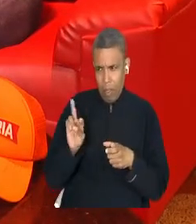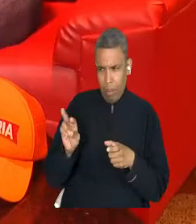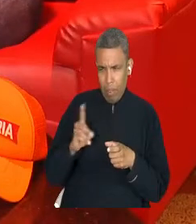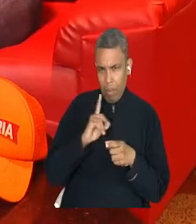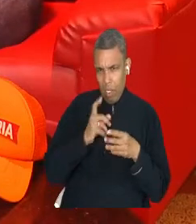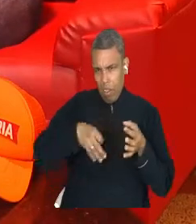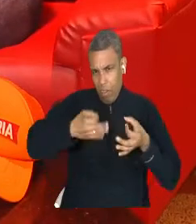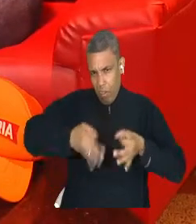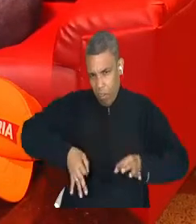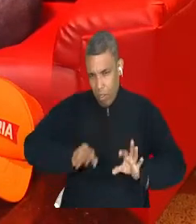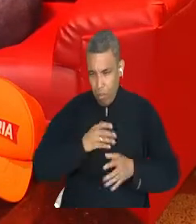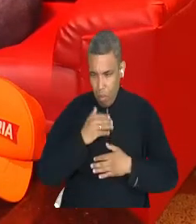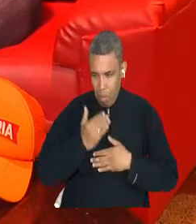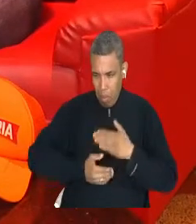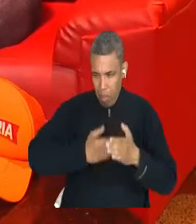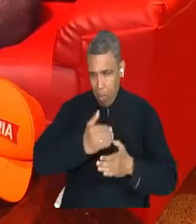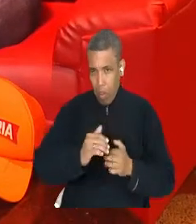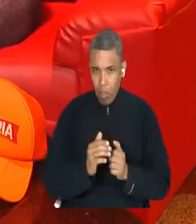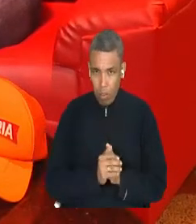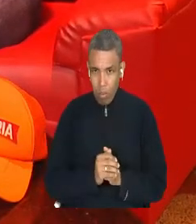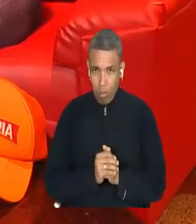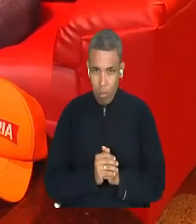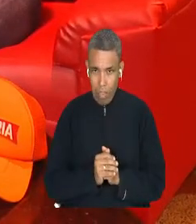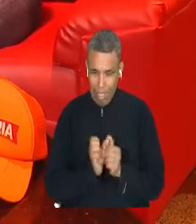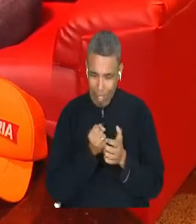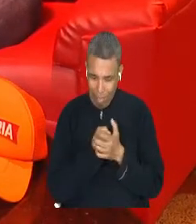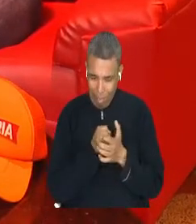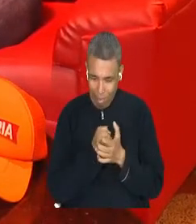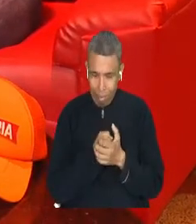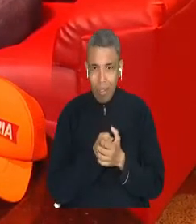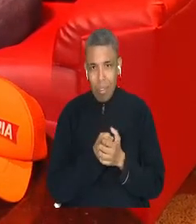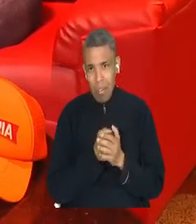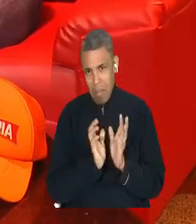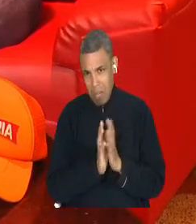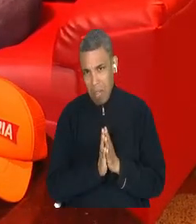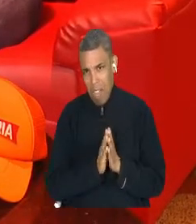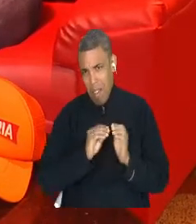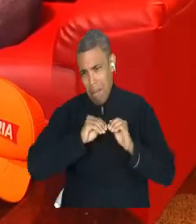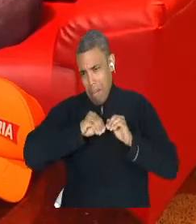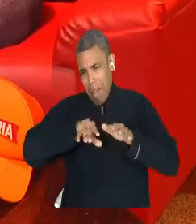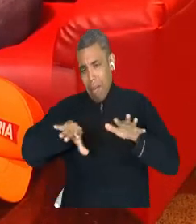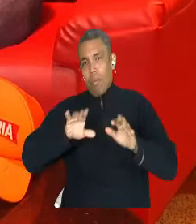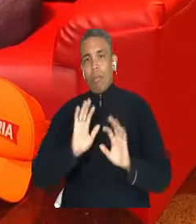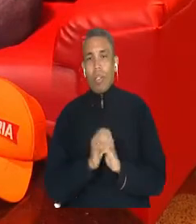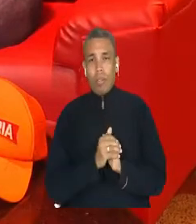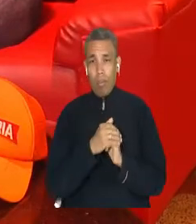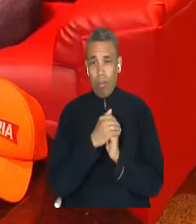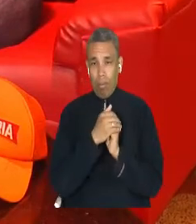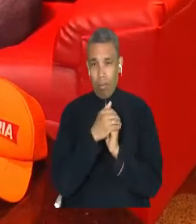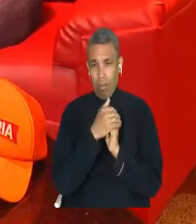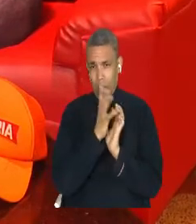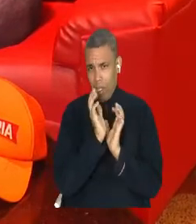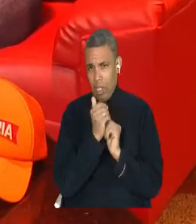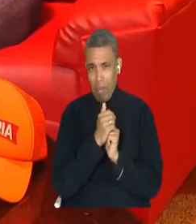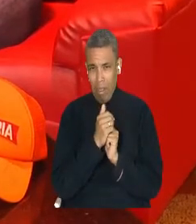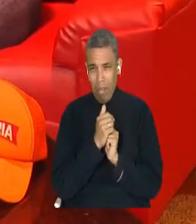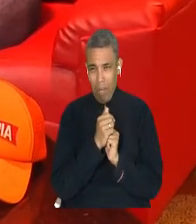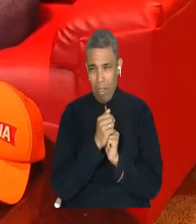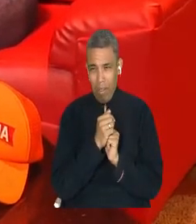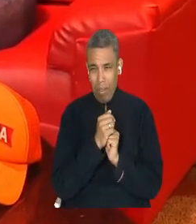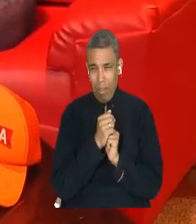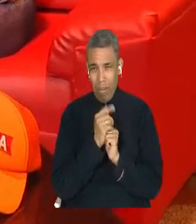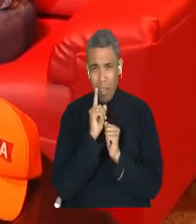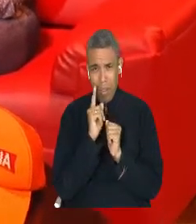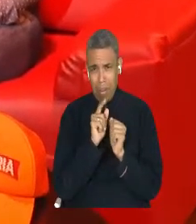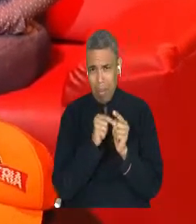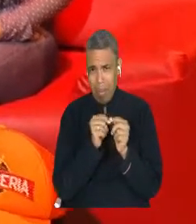que estoy buscando con Contigo, salir un poco del terreno local de Barranca Bermeja. Tenía un reconocimiento en Bogotá, tú fuiste